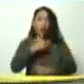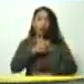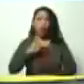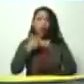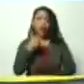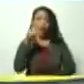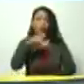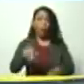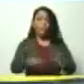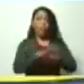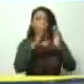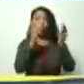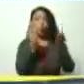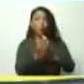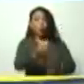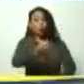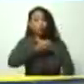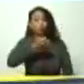mundialista